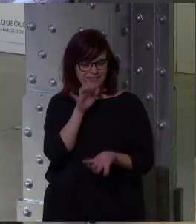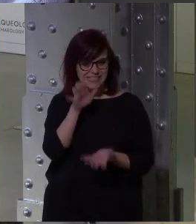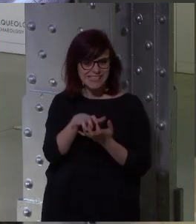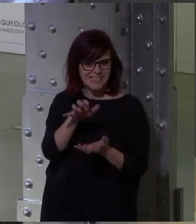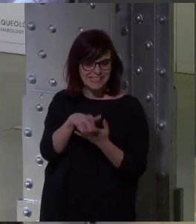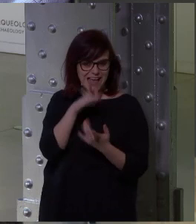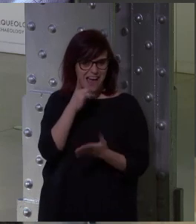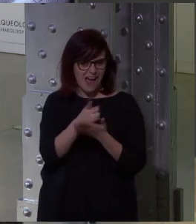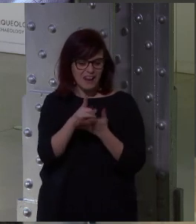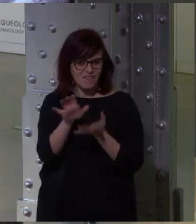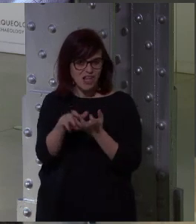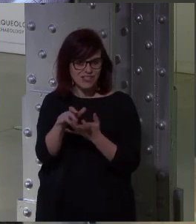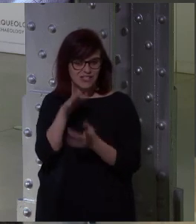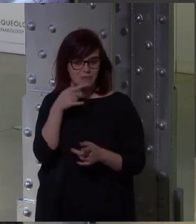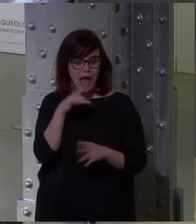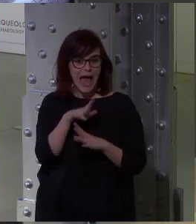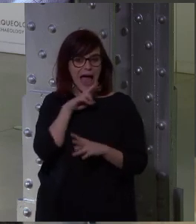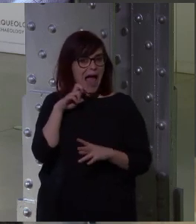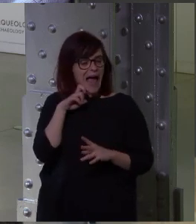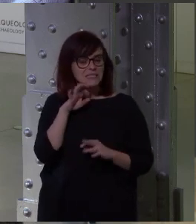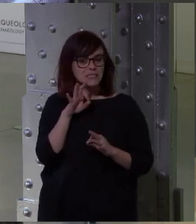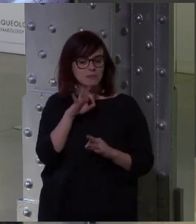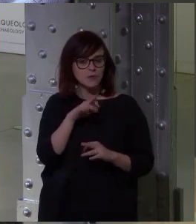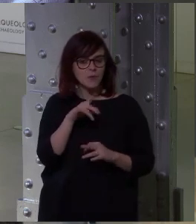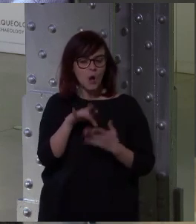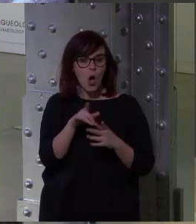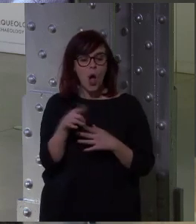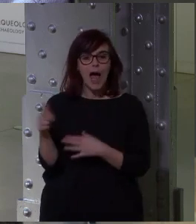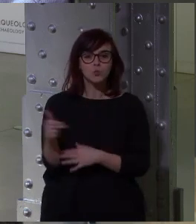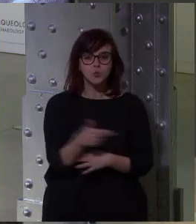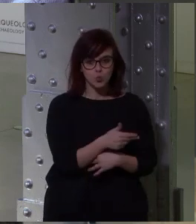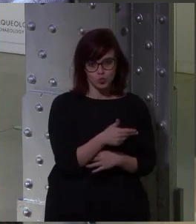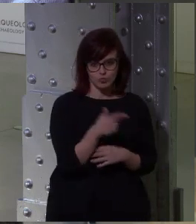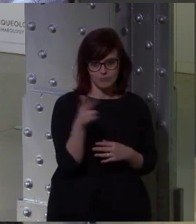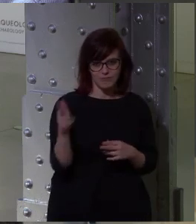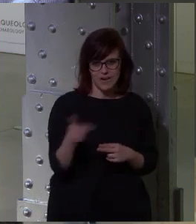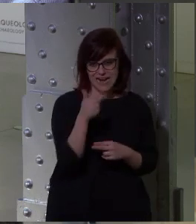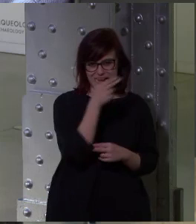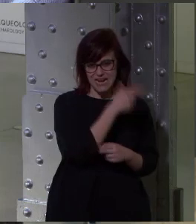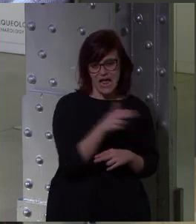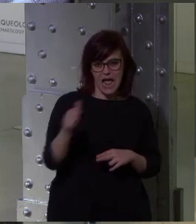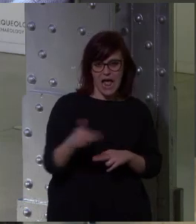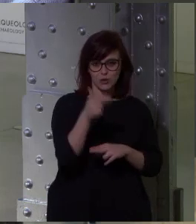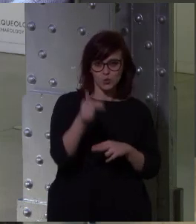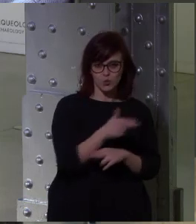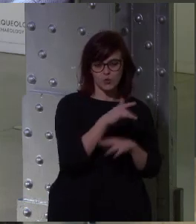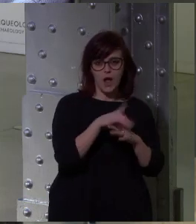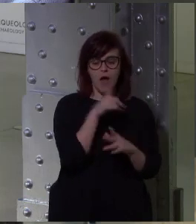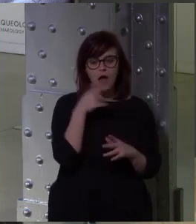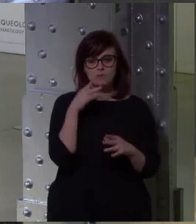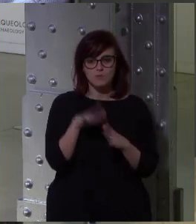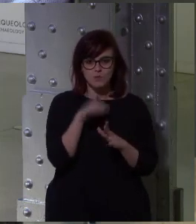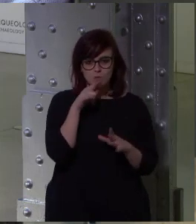carnívoros. Las especies más apreciadas son los atunes, el